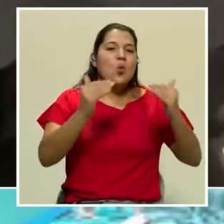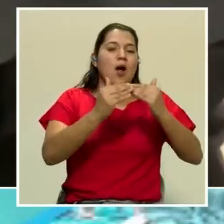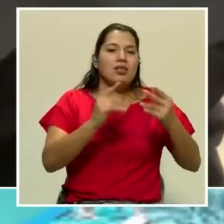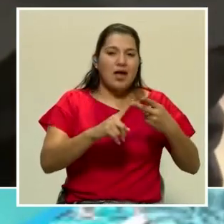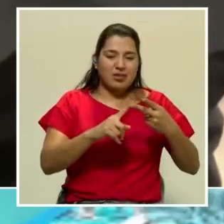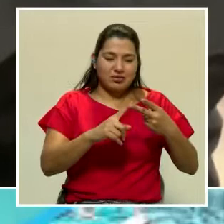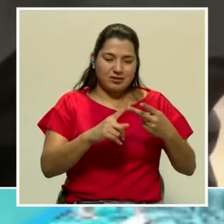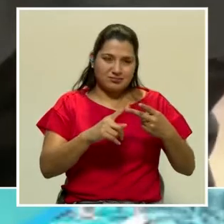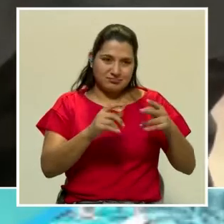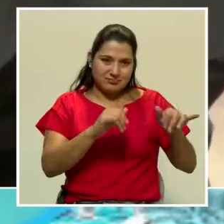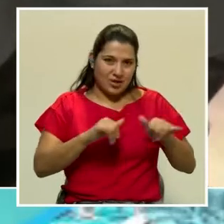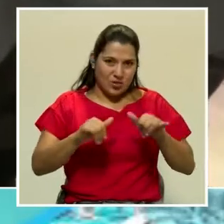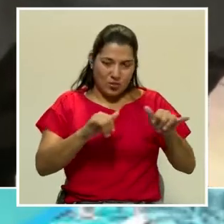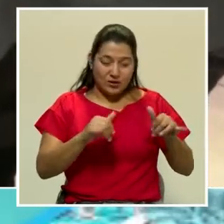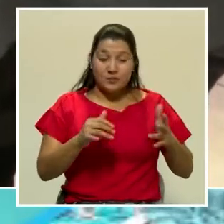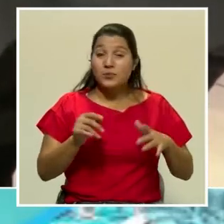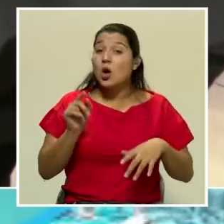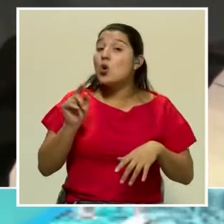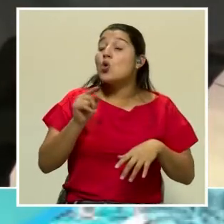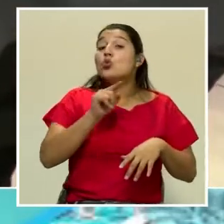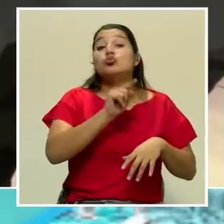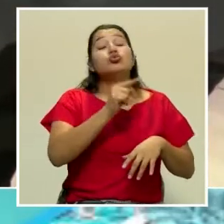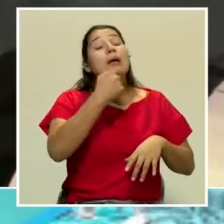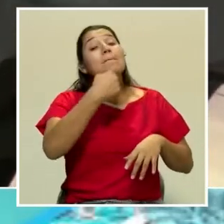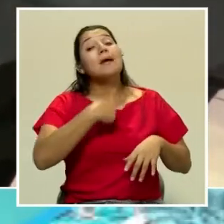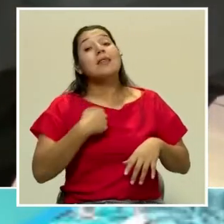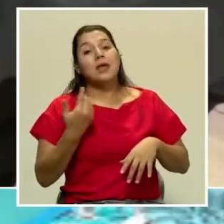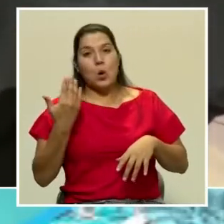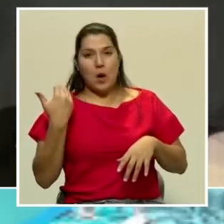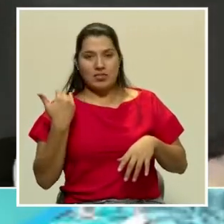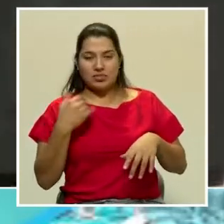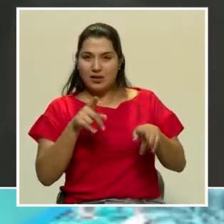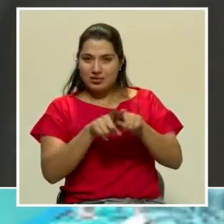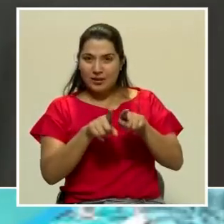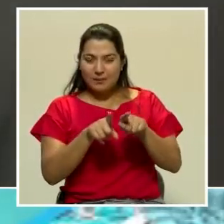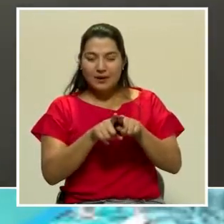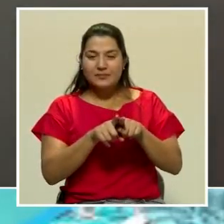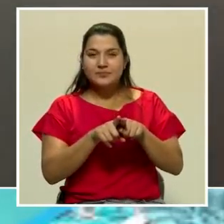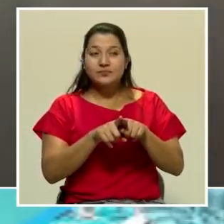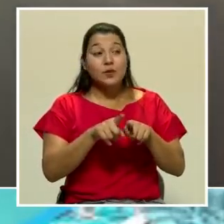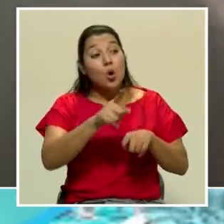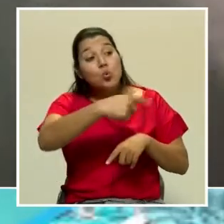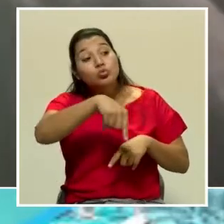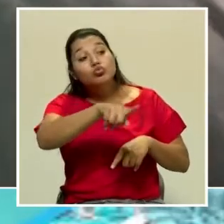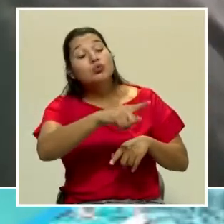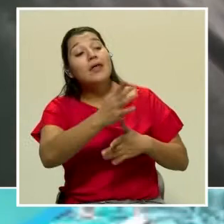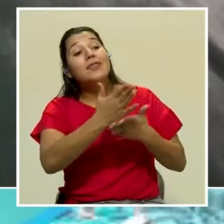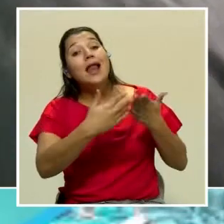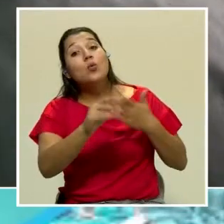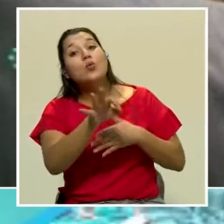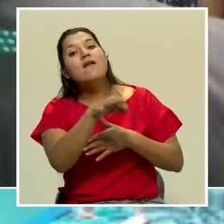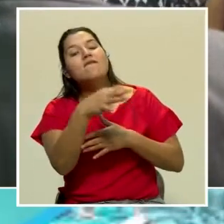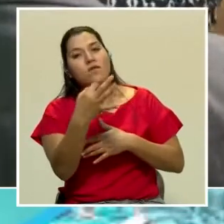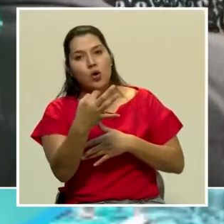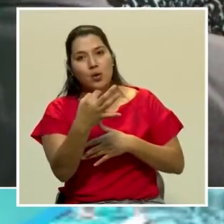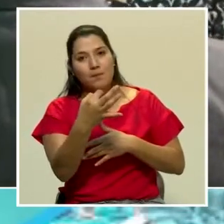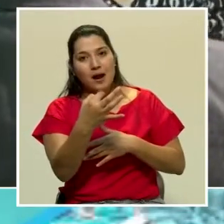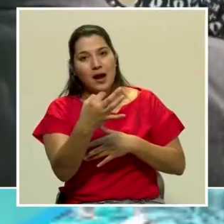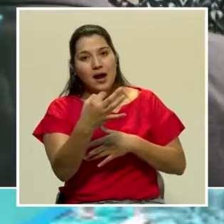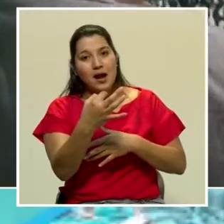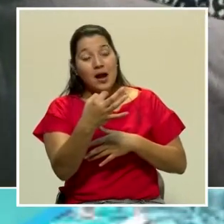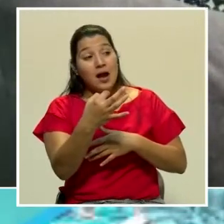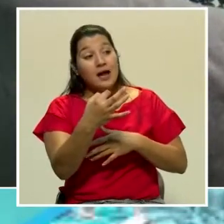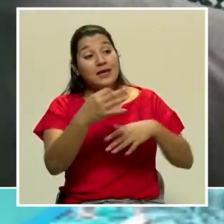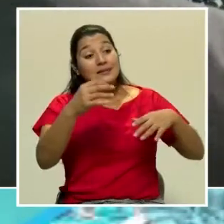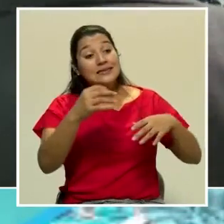Marco, usted me decía ahora también que ustedes de alguna manera se casaron en un juzgado